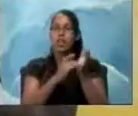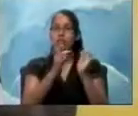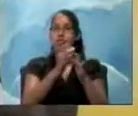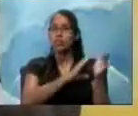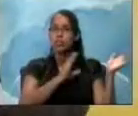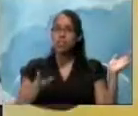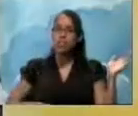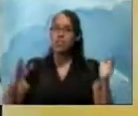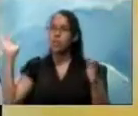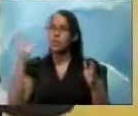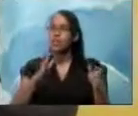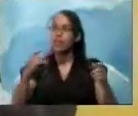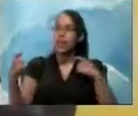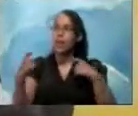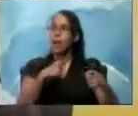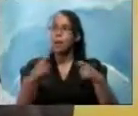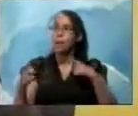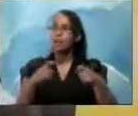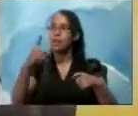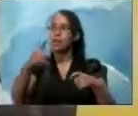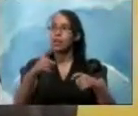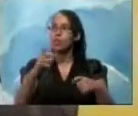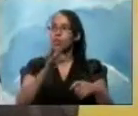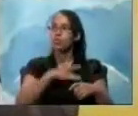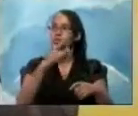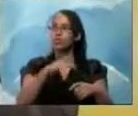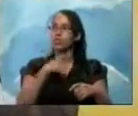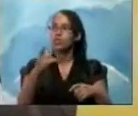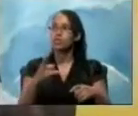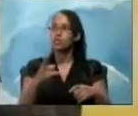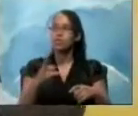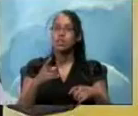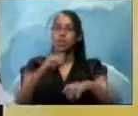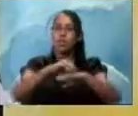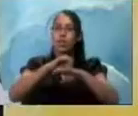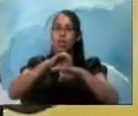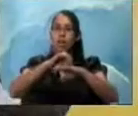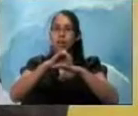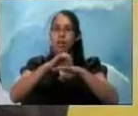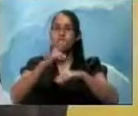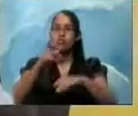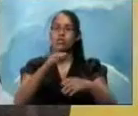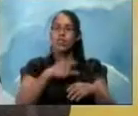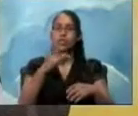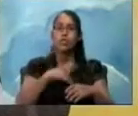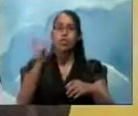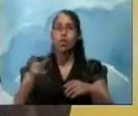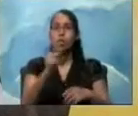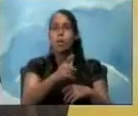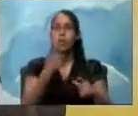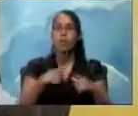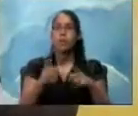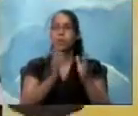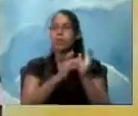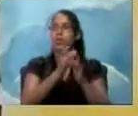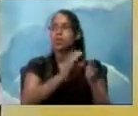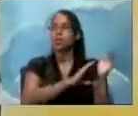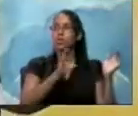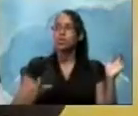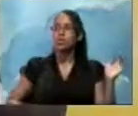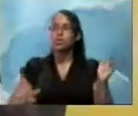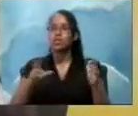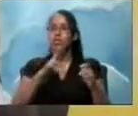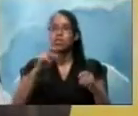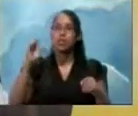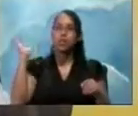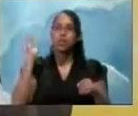a pelear y a abrogar en un sentido carnal, en un sentido humano. Pero Jesucristo no vino para hacerlo